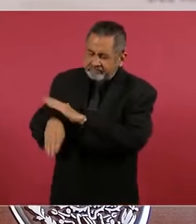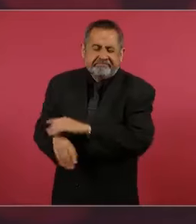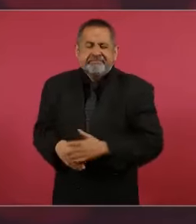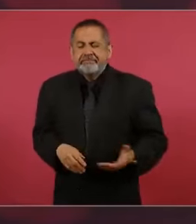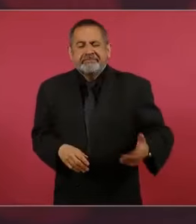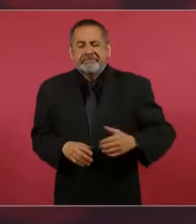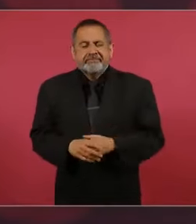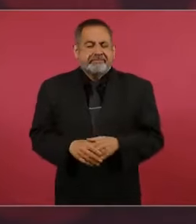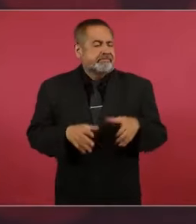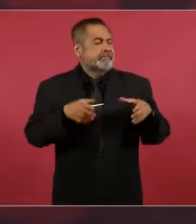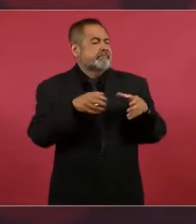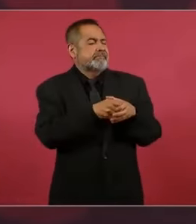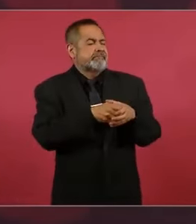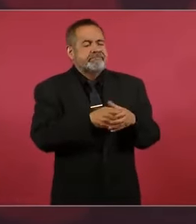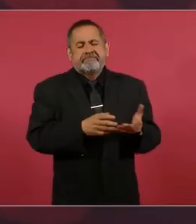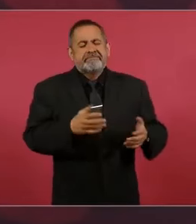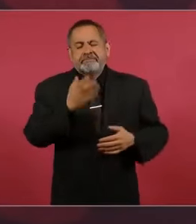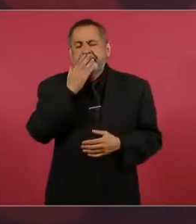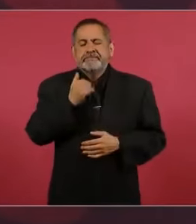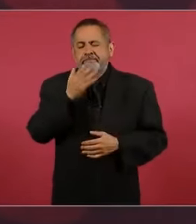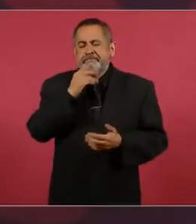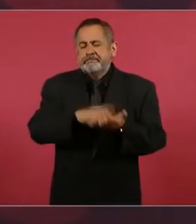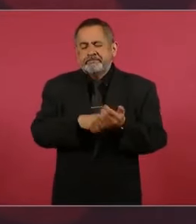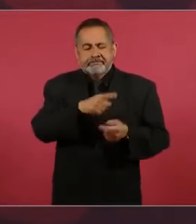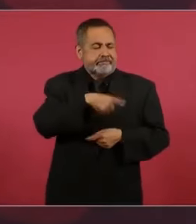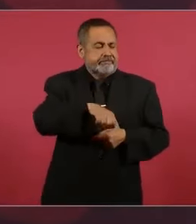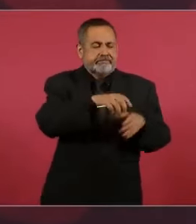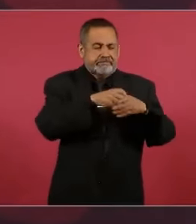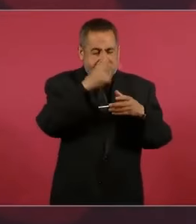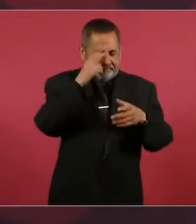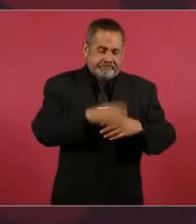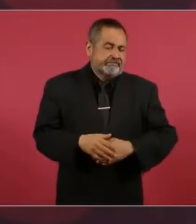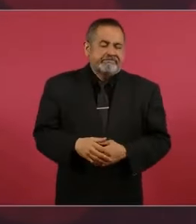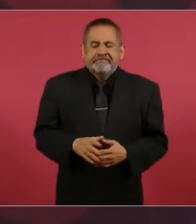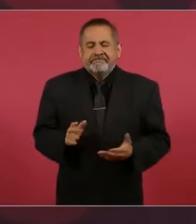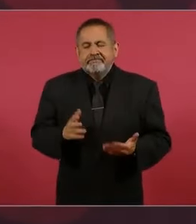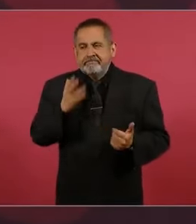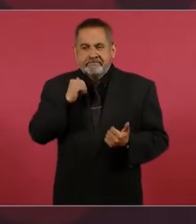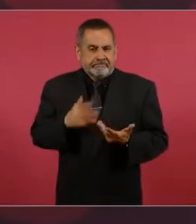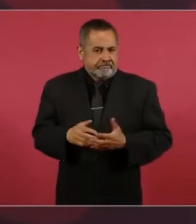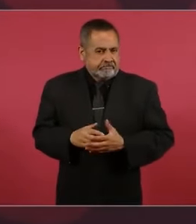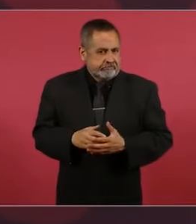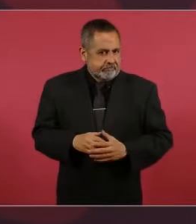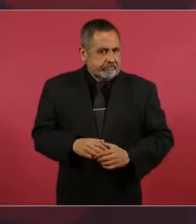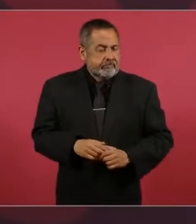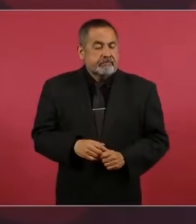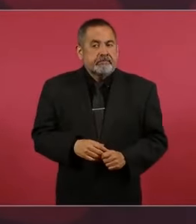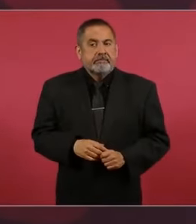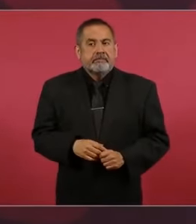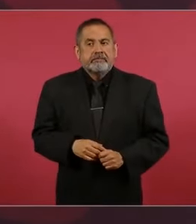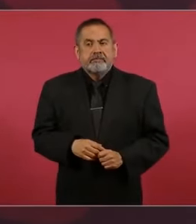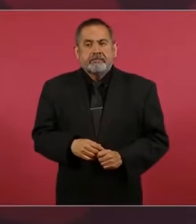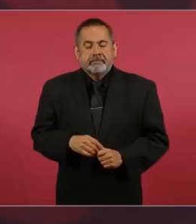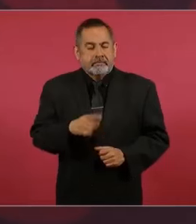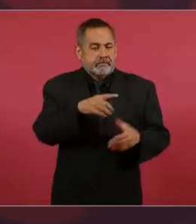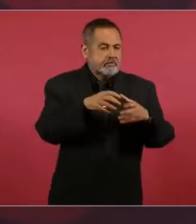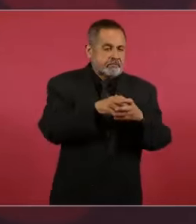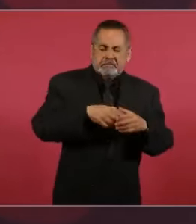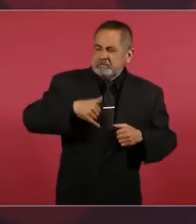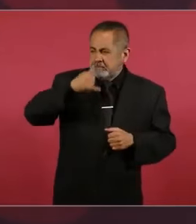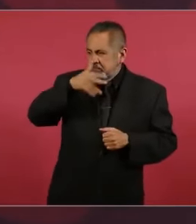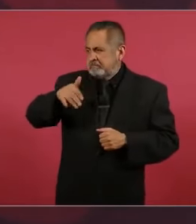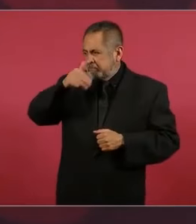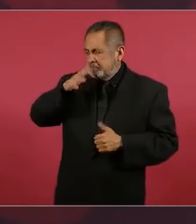la oligarquía de México. Es la